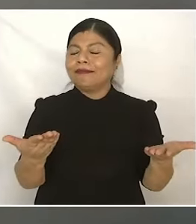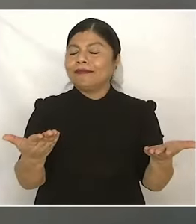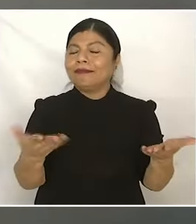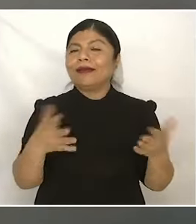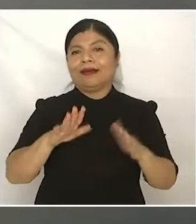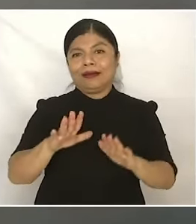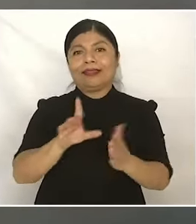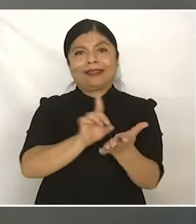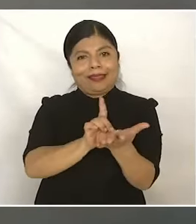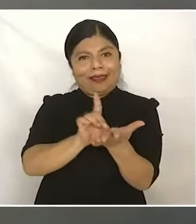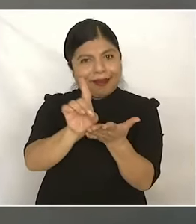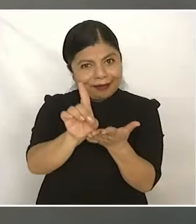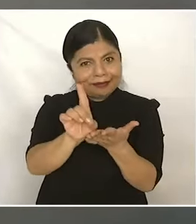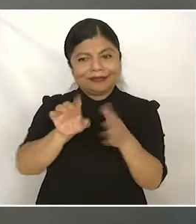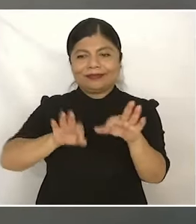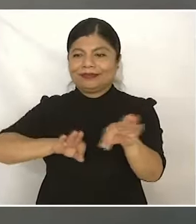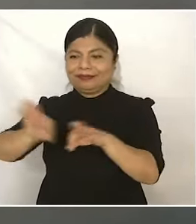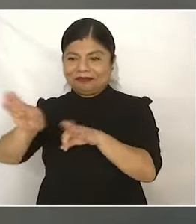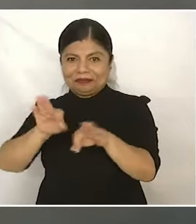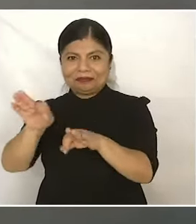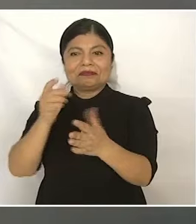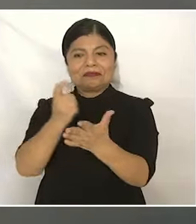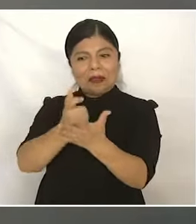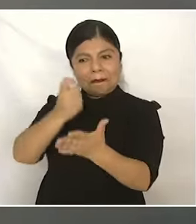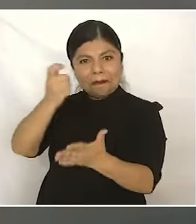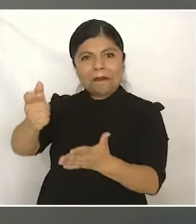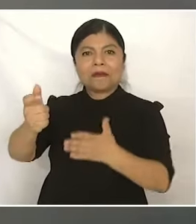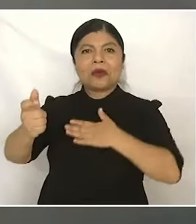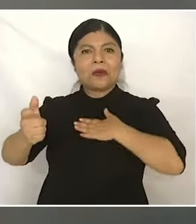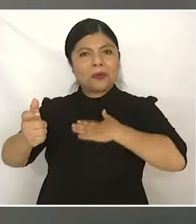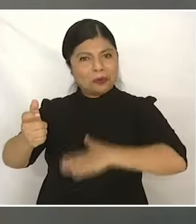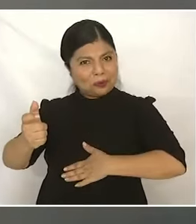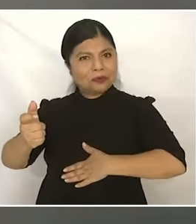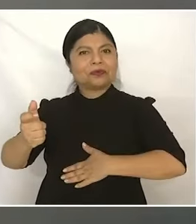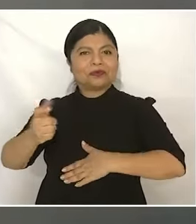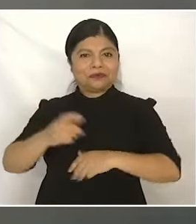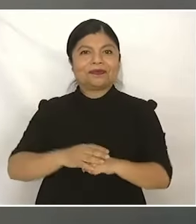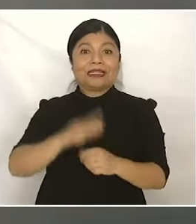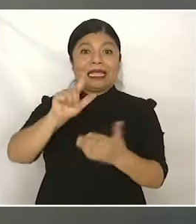salarios justos, se estableció el salario mínimo,